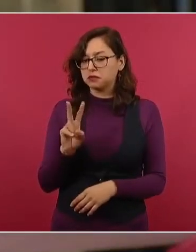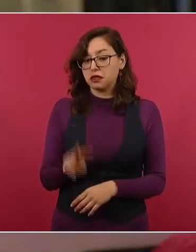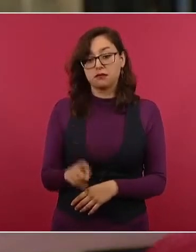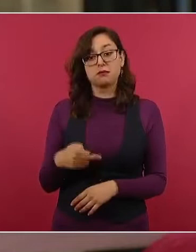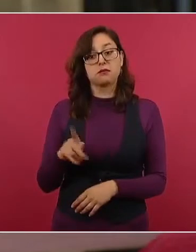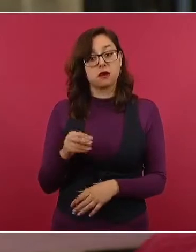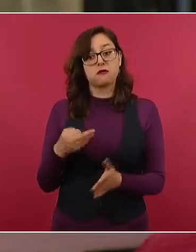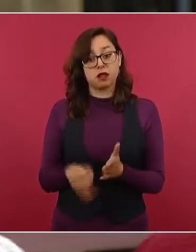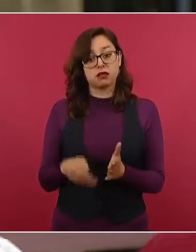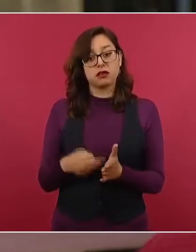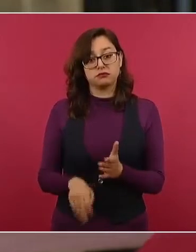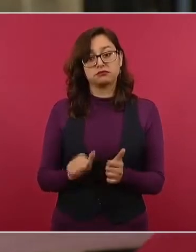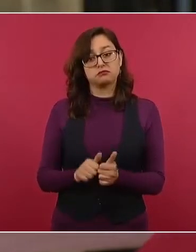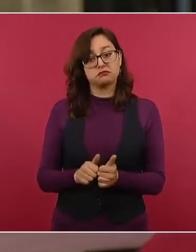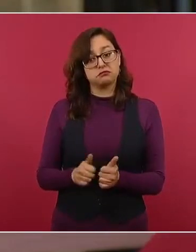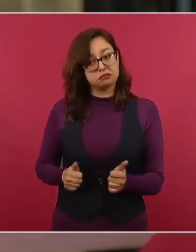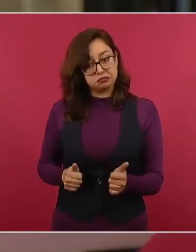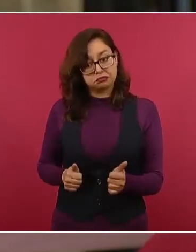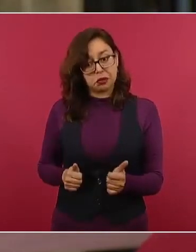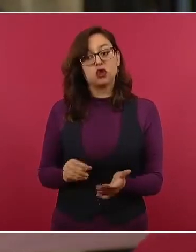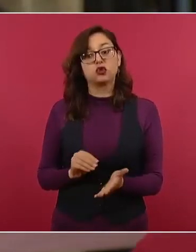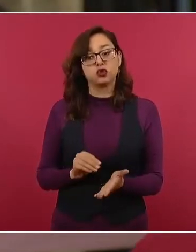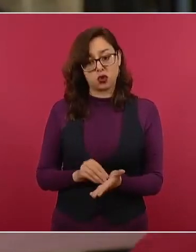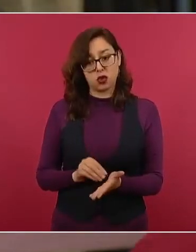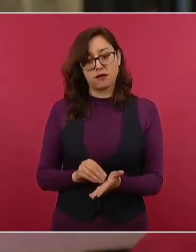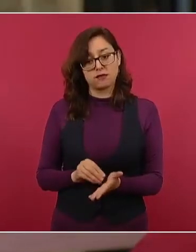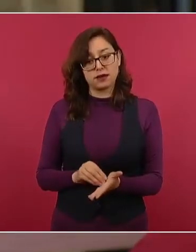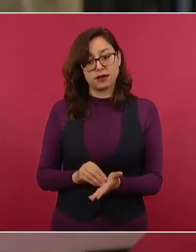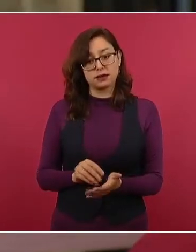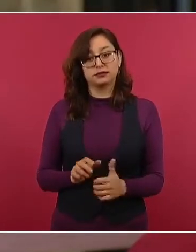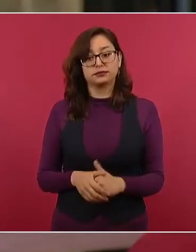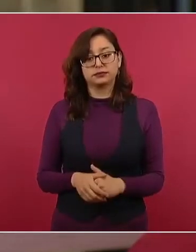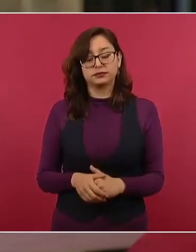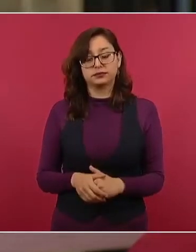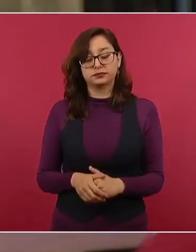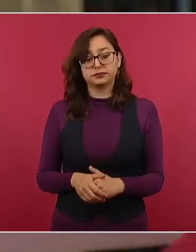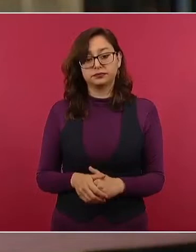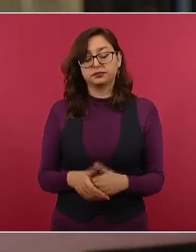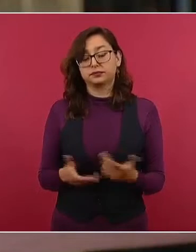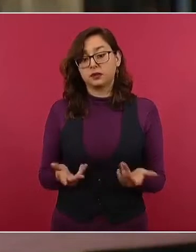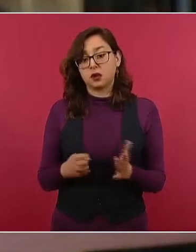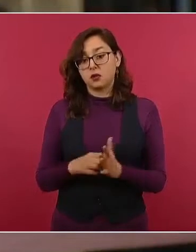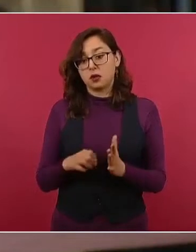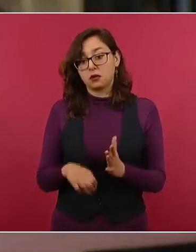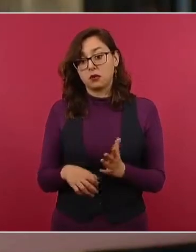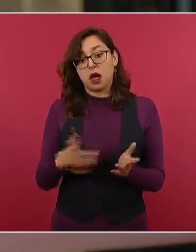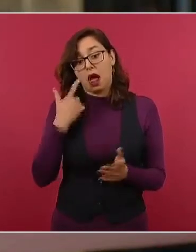cierto, ojalá la señora secretaria me pueda corroborar. Parece que hay modificaciones,